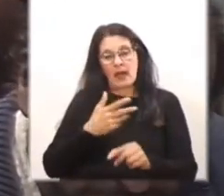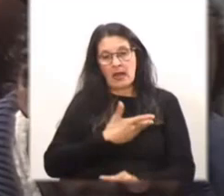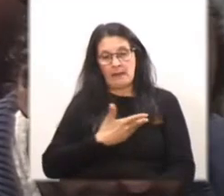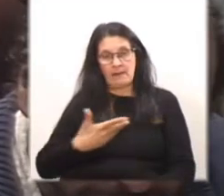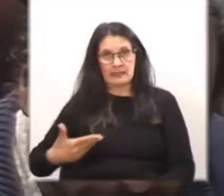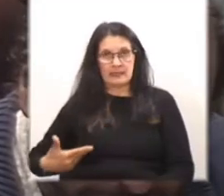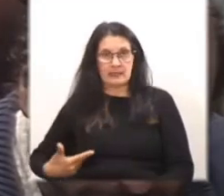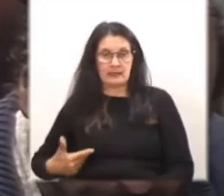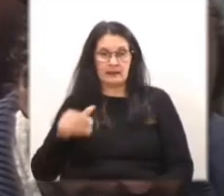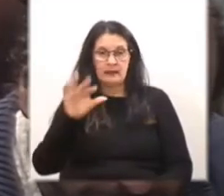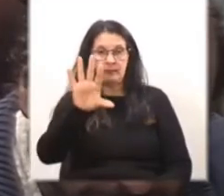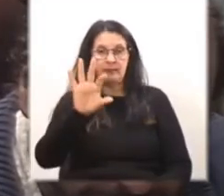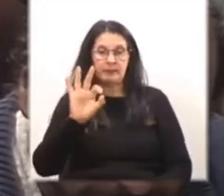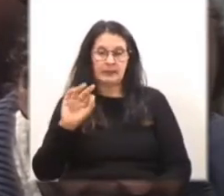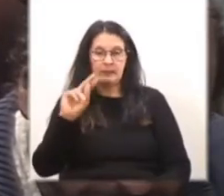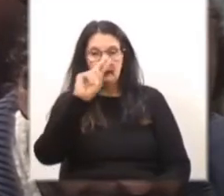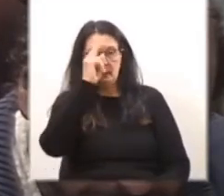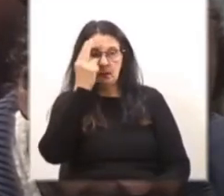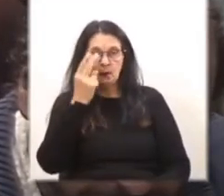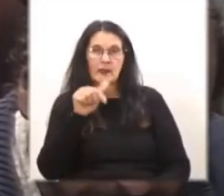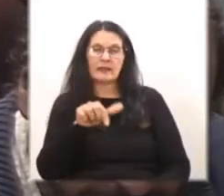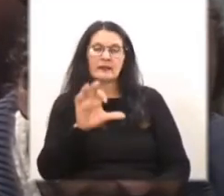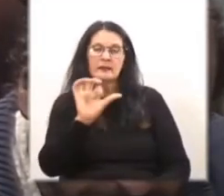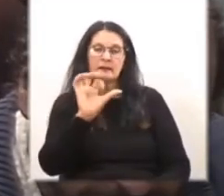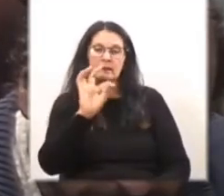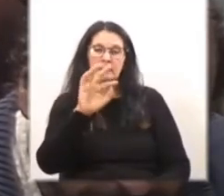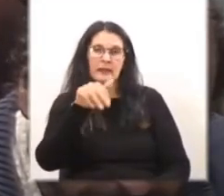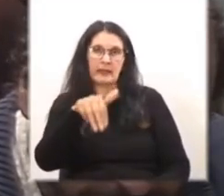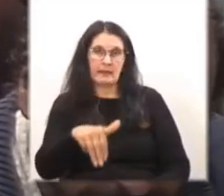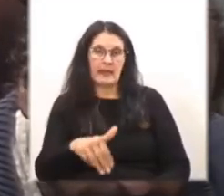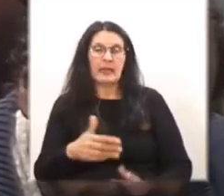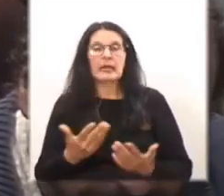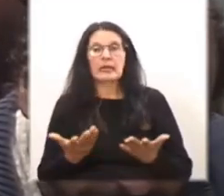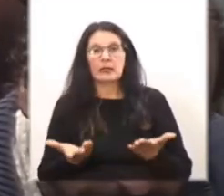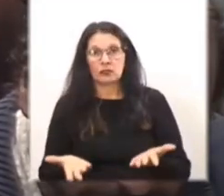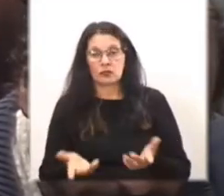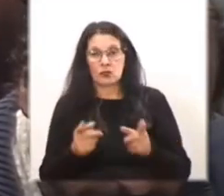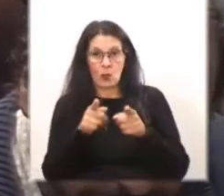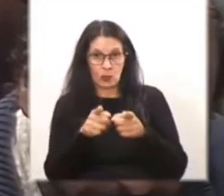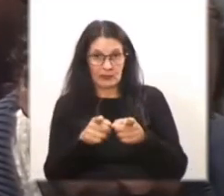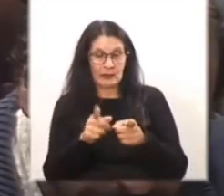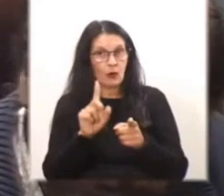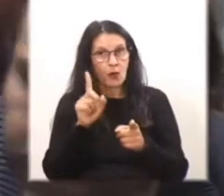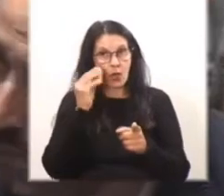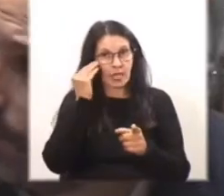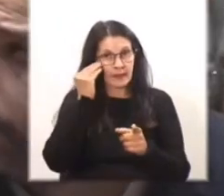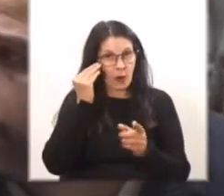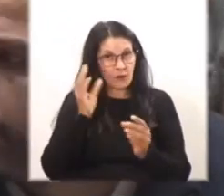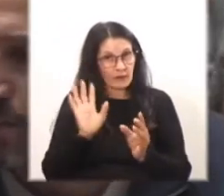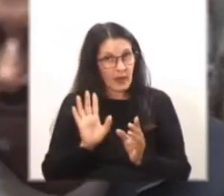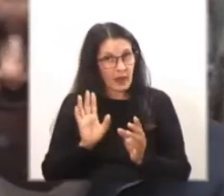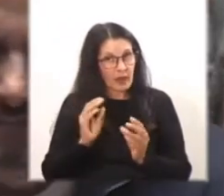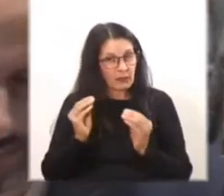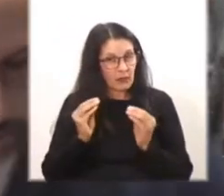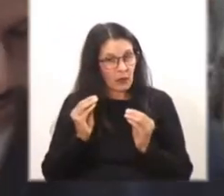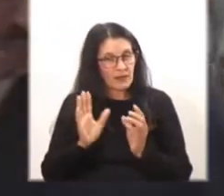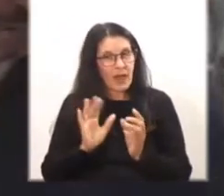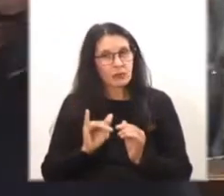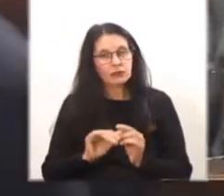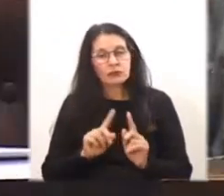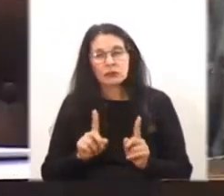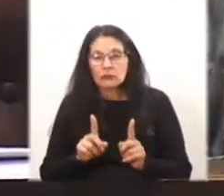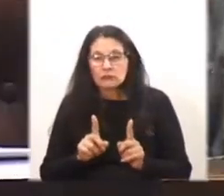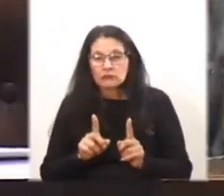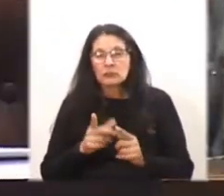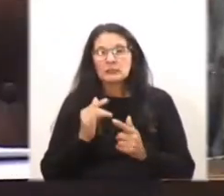la delegación de Uruguay ante CTM. Entonces, señor presidente, ¿usted no desconfiaría? Si el